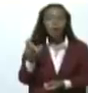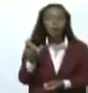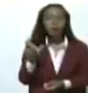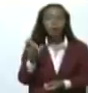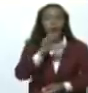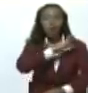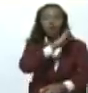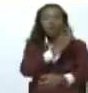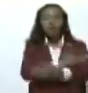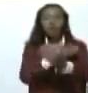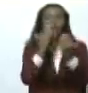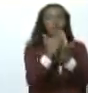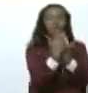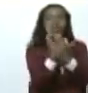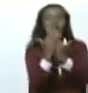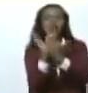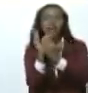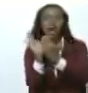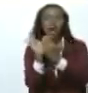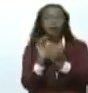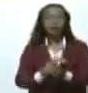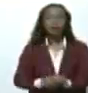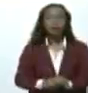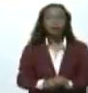Fuerza Vecinal,